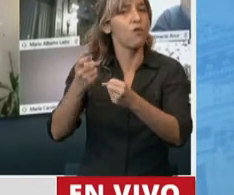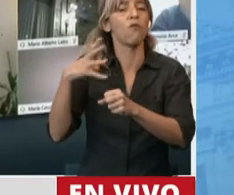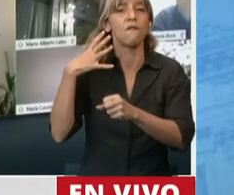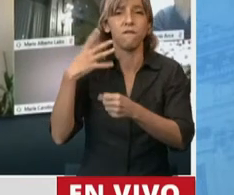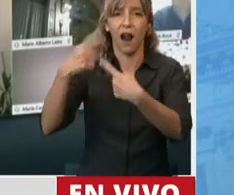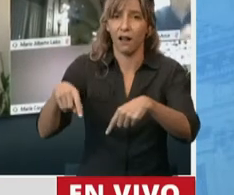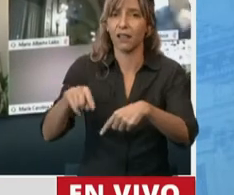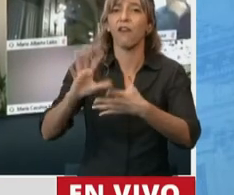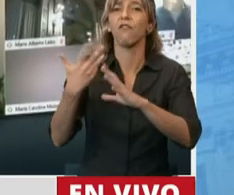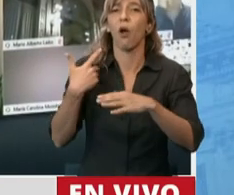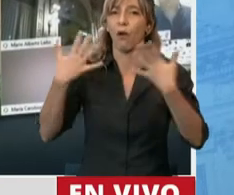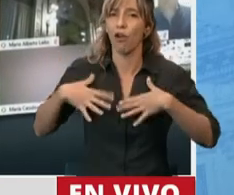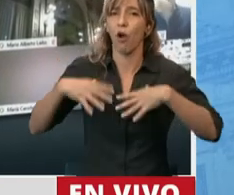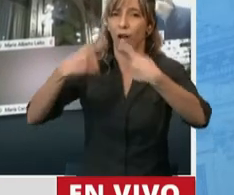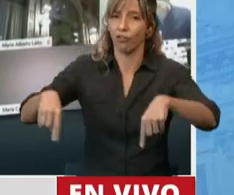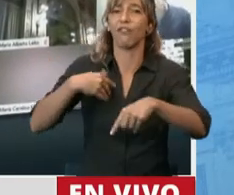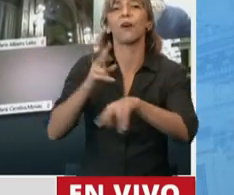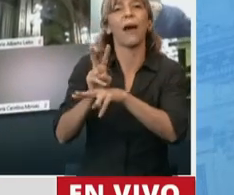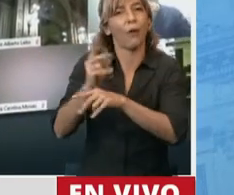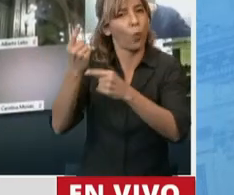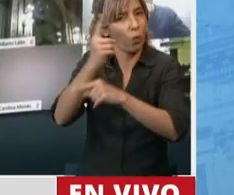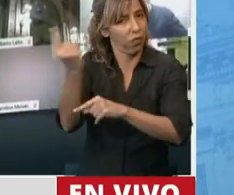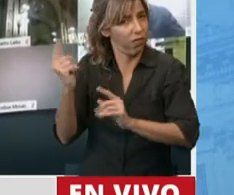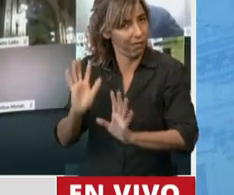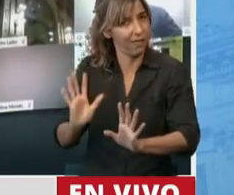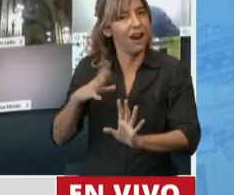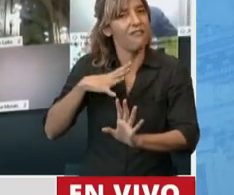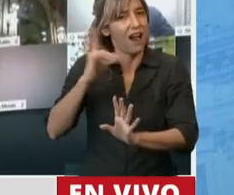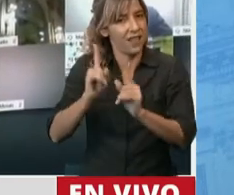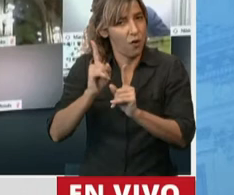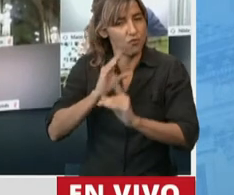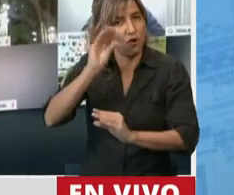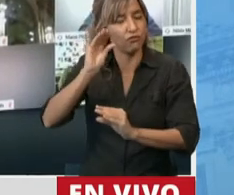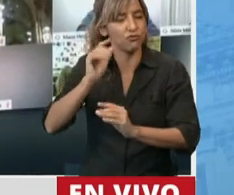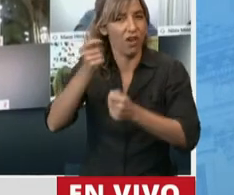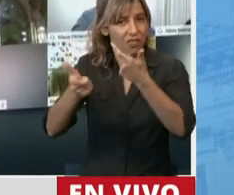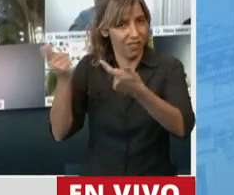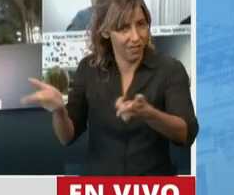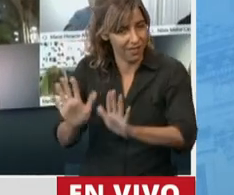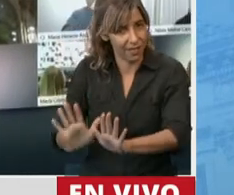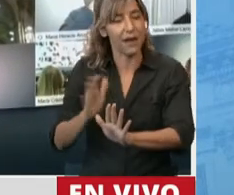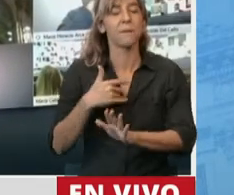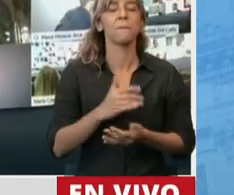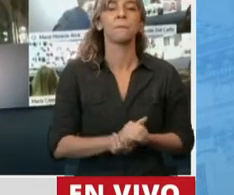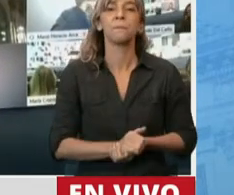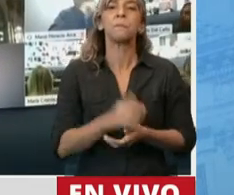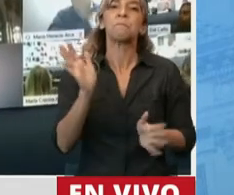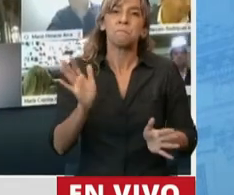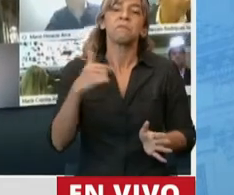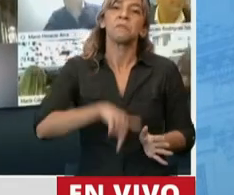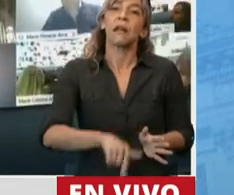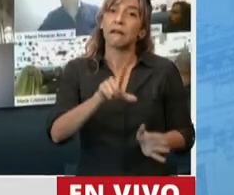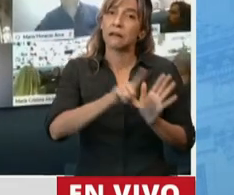equipo de protección para poder atender esta pandemia. En esta ley estamos tratando de dar un